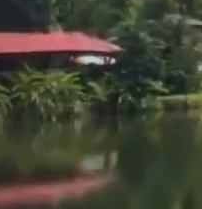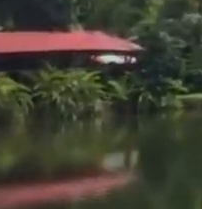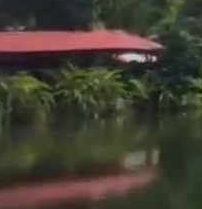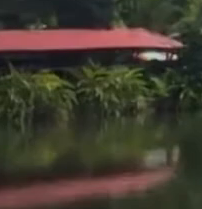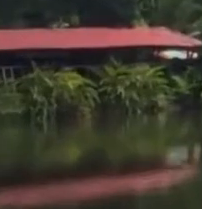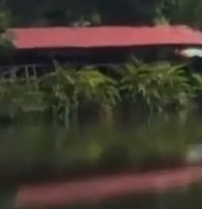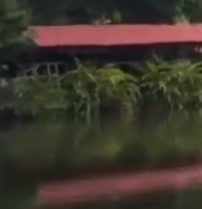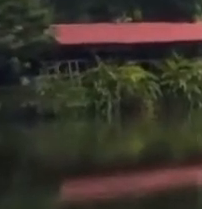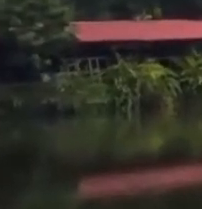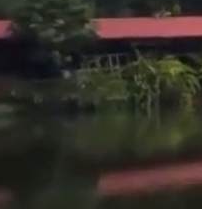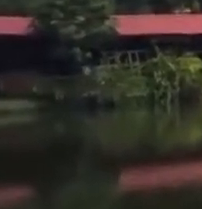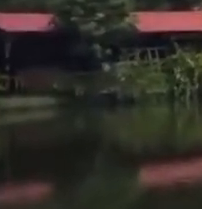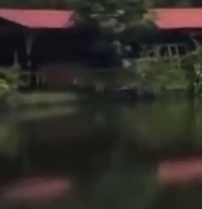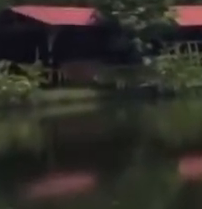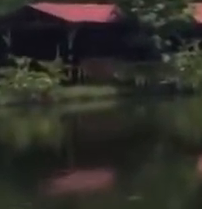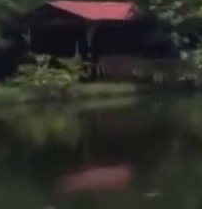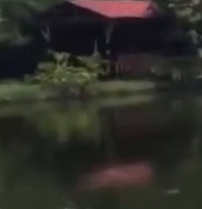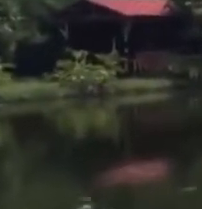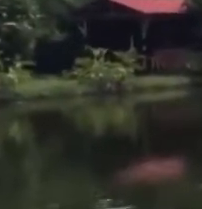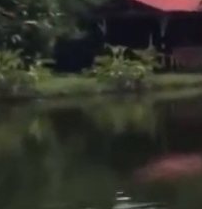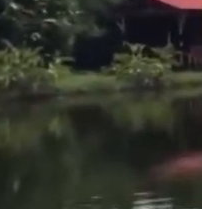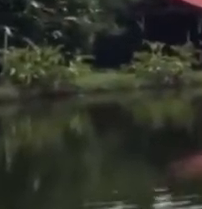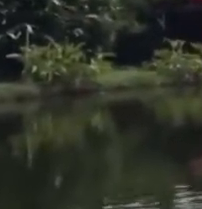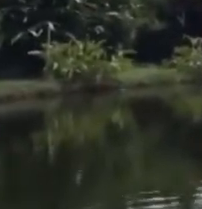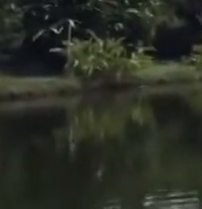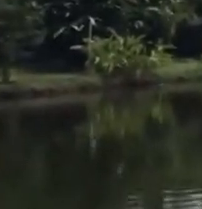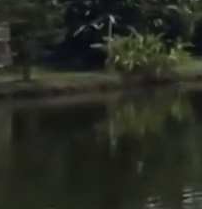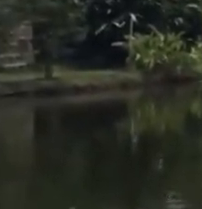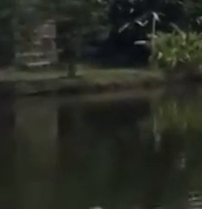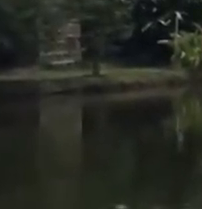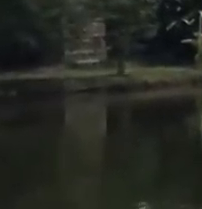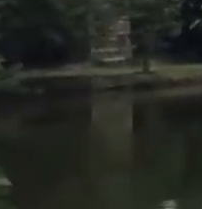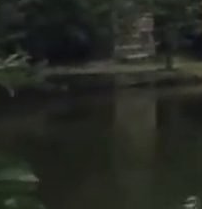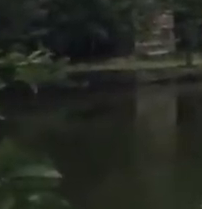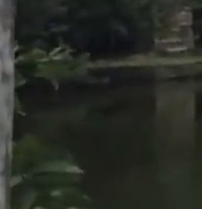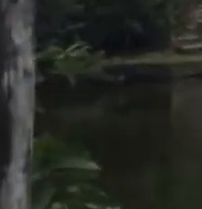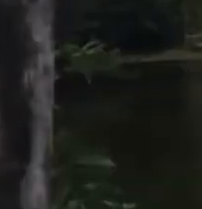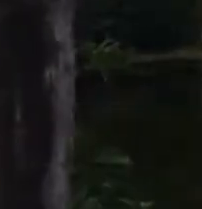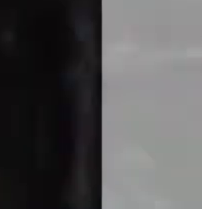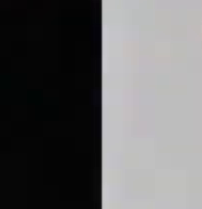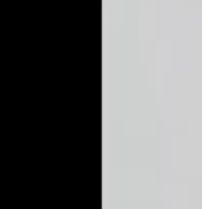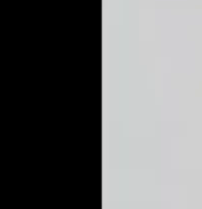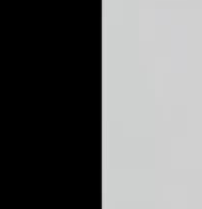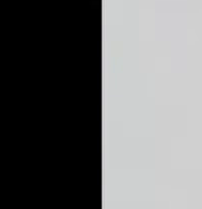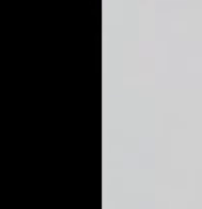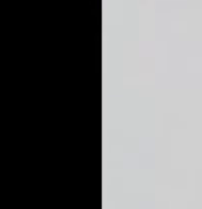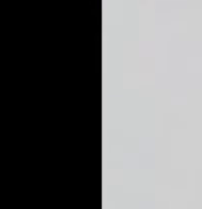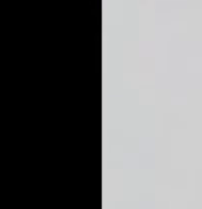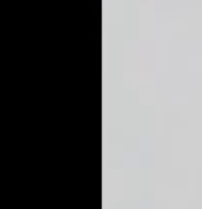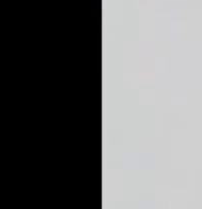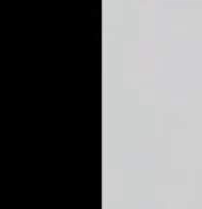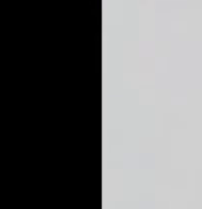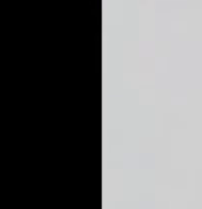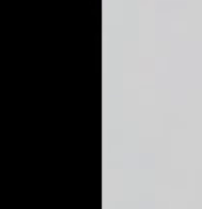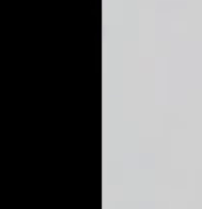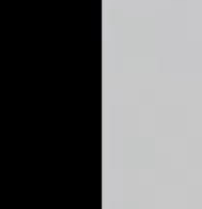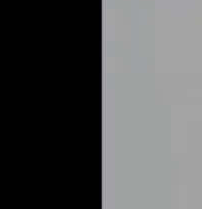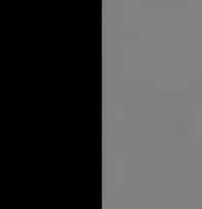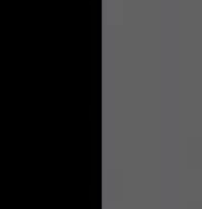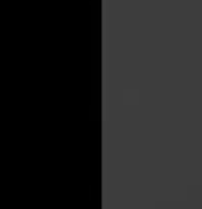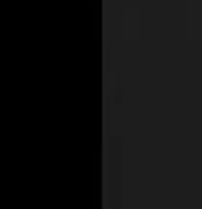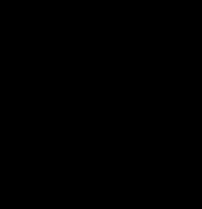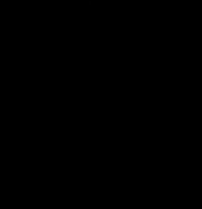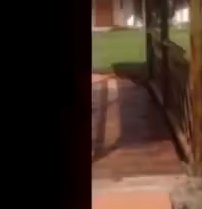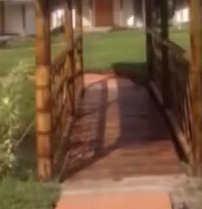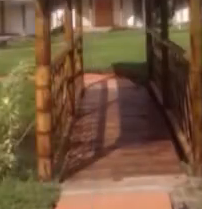Fumbayú, Parque Temático del Valle de los Umbras, es un centro de encuentro con la vida y la salud. Con el equipo de profesionales del